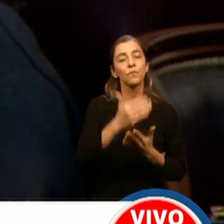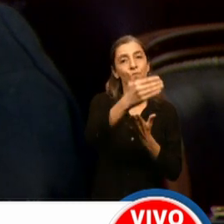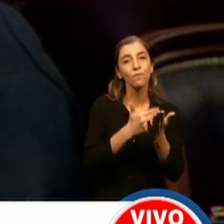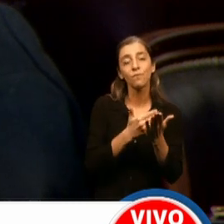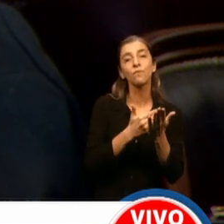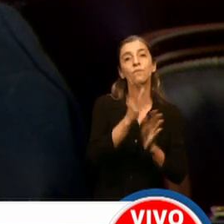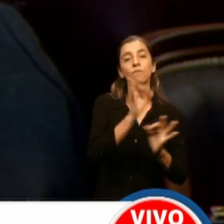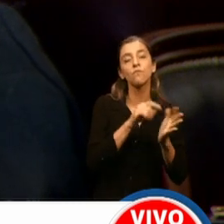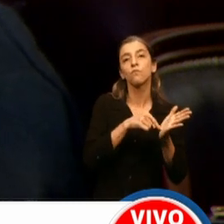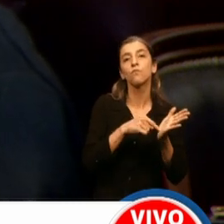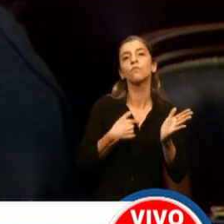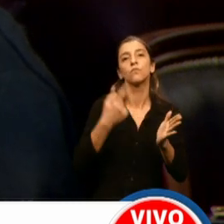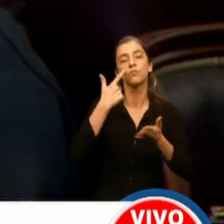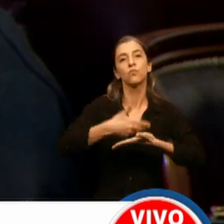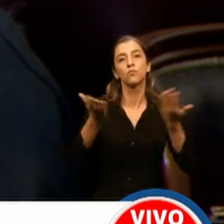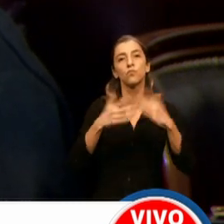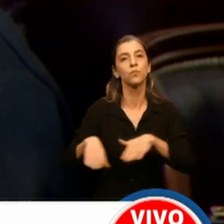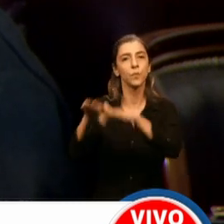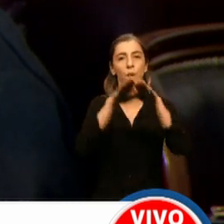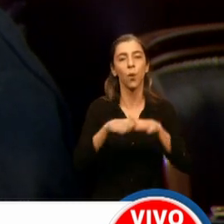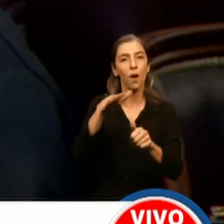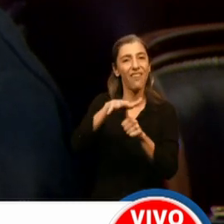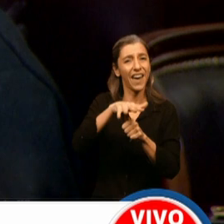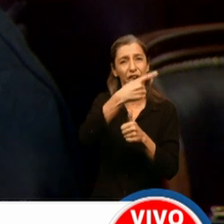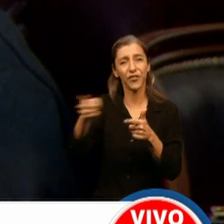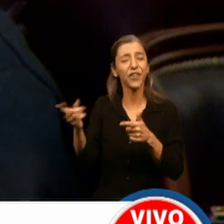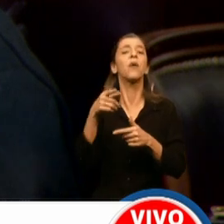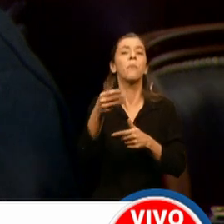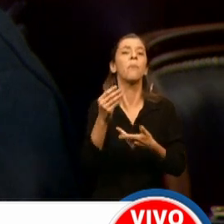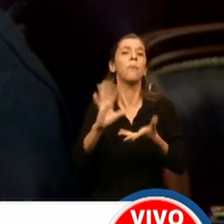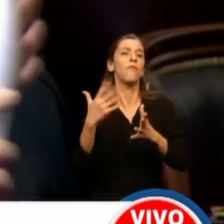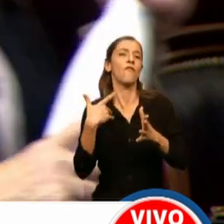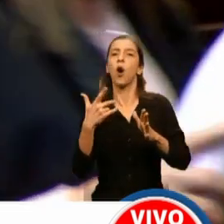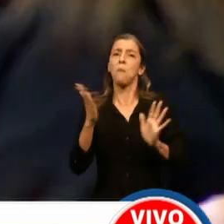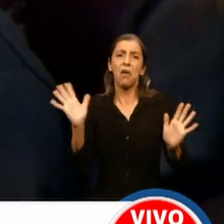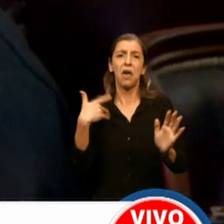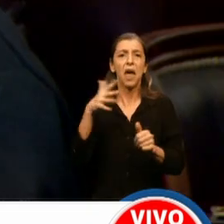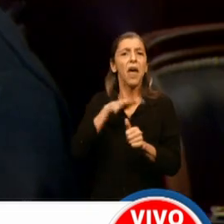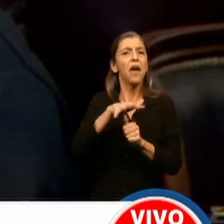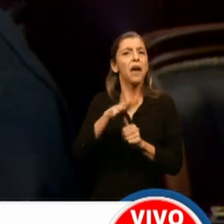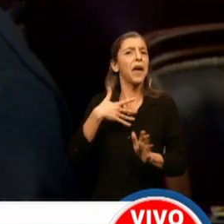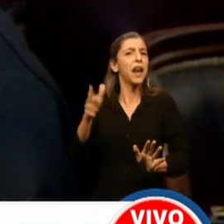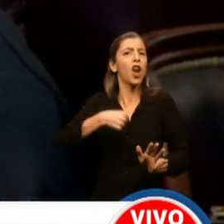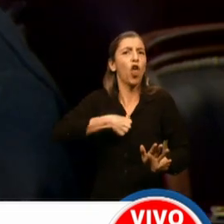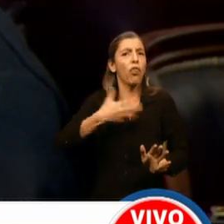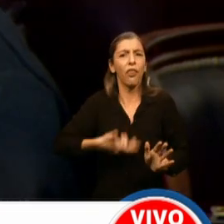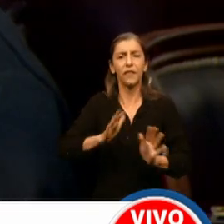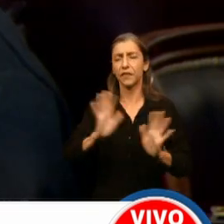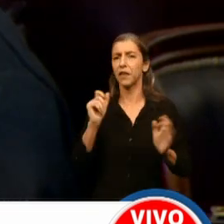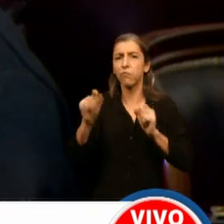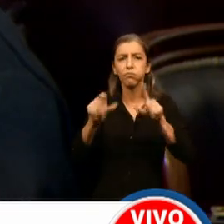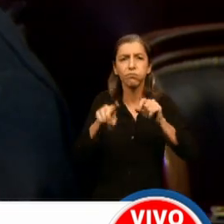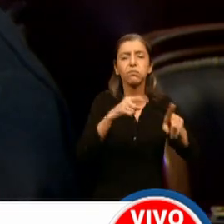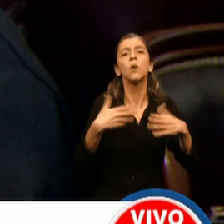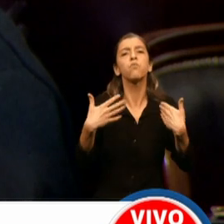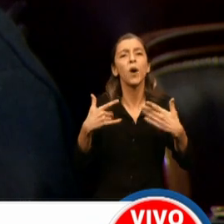considera a la equidad en la representación de los géneros desde una perspectiva de diversidad sexual como la igualdad real de derechos